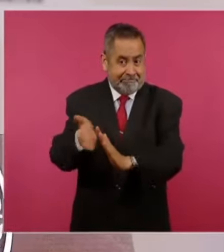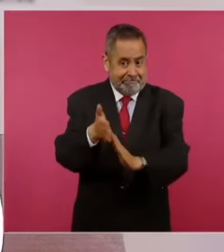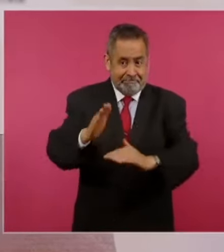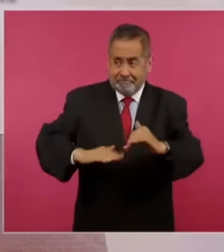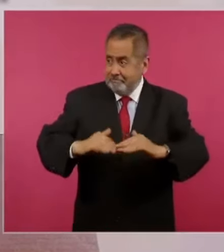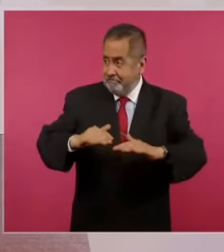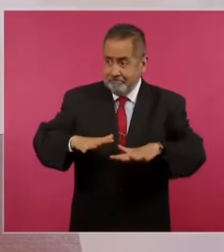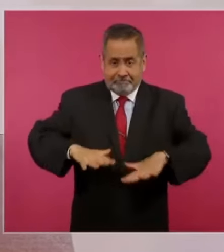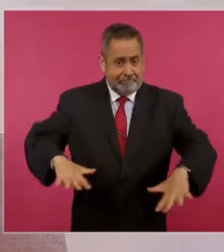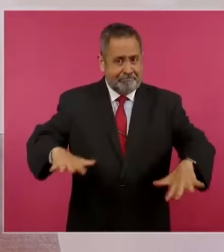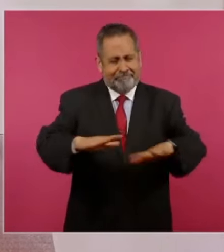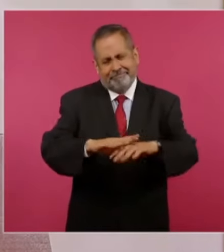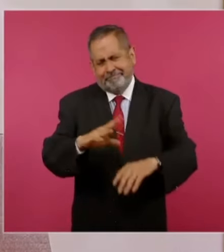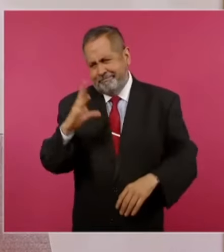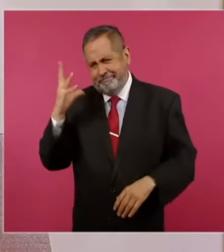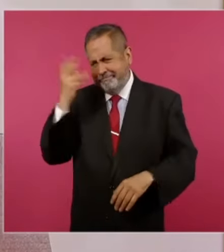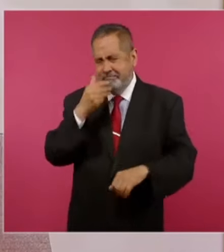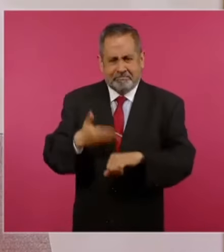muy bien.